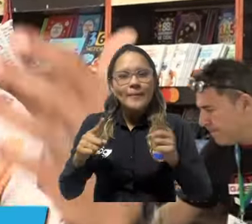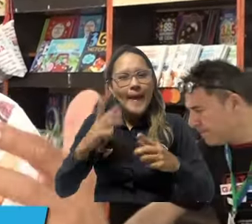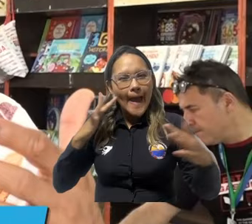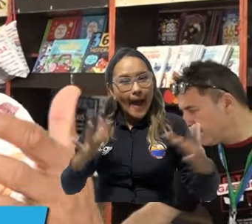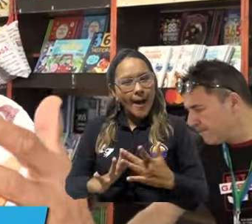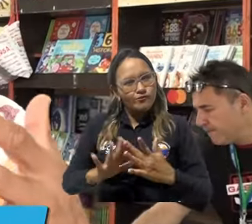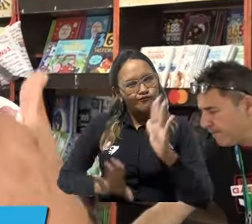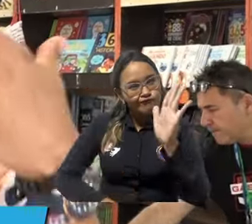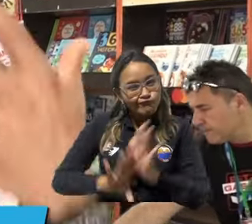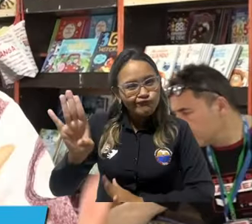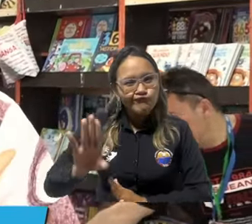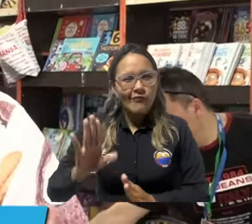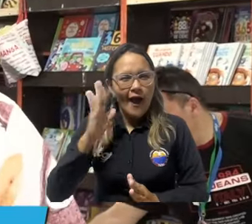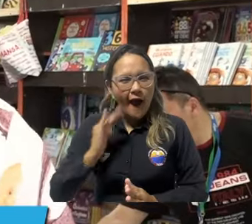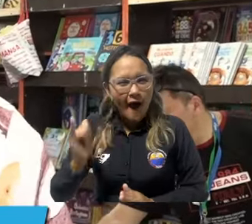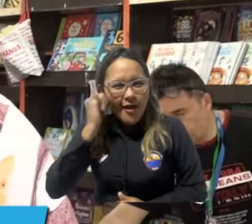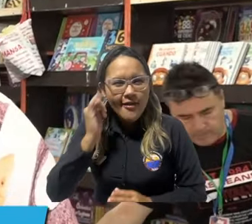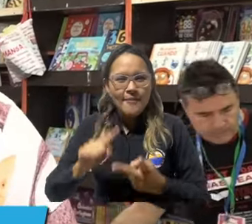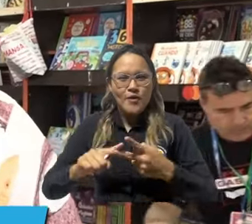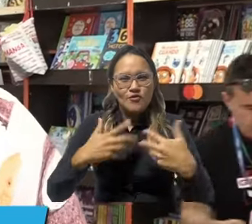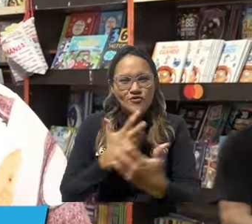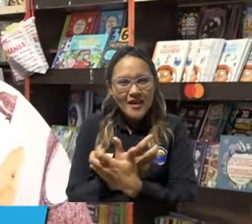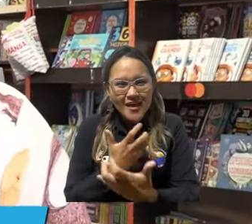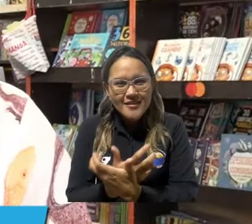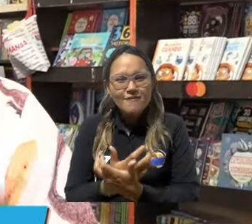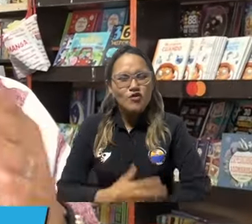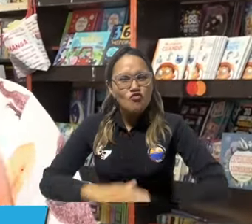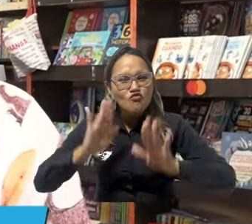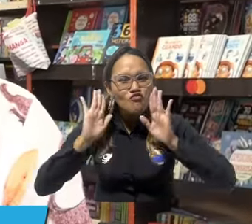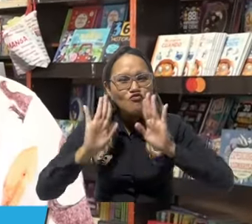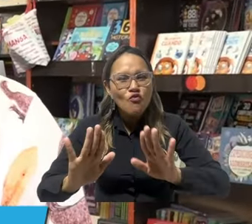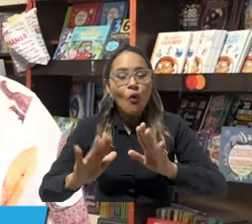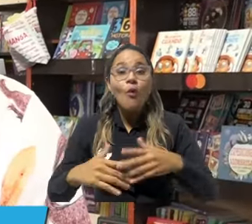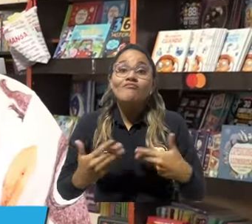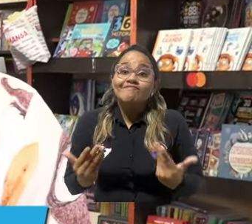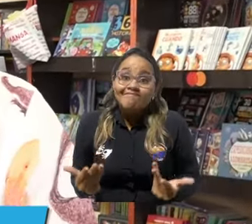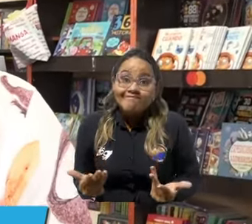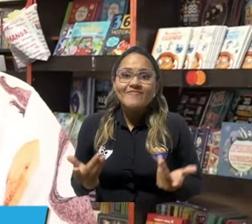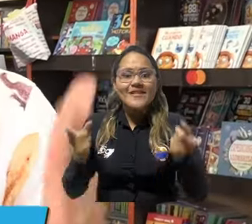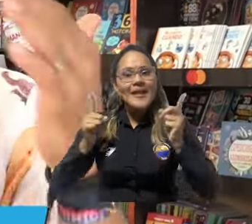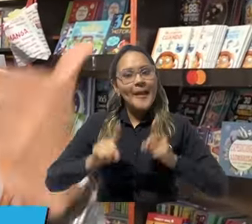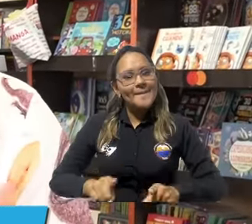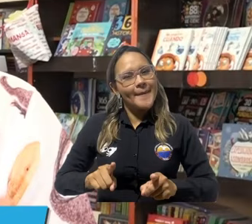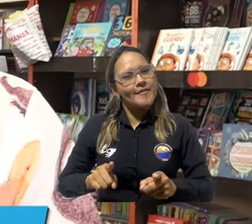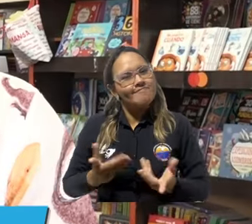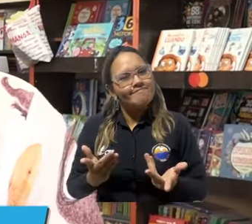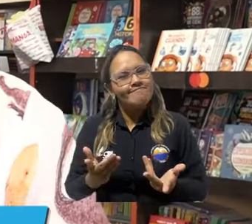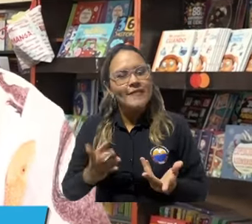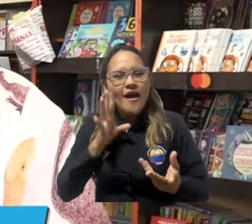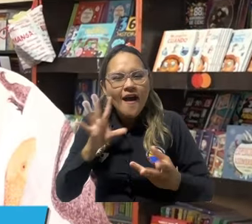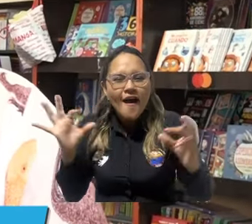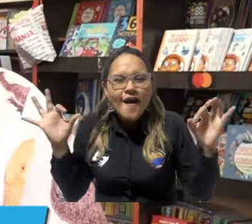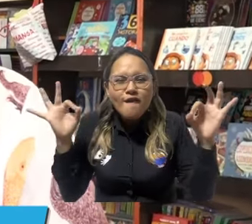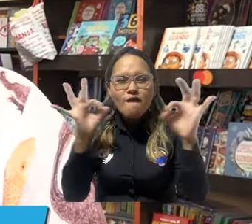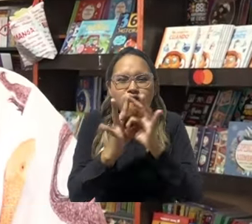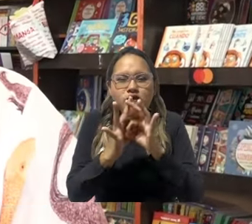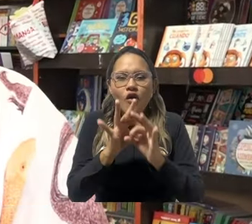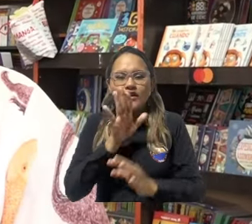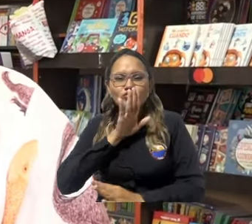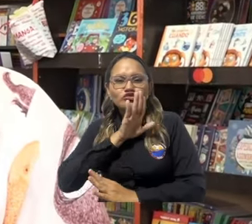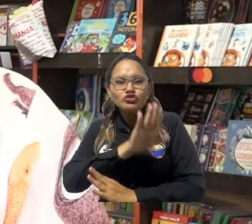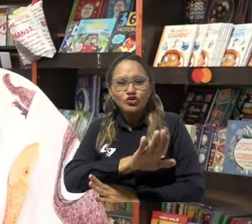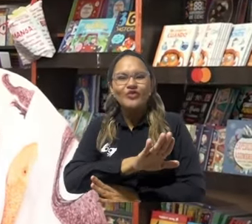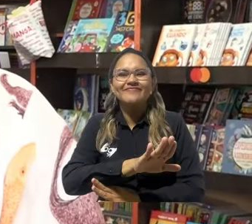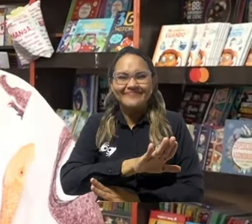en términos de su desarrollo académico y científico por su naturaleza tan específica y tan diferente, sino también por el